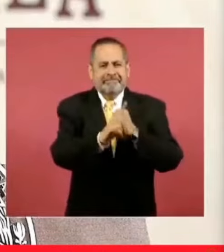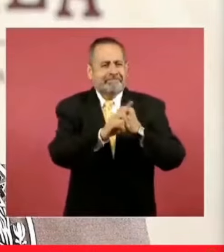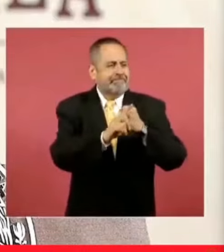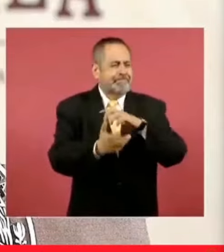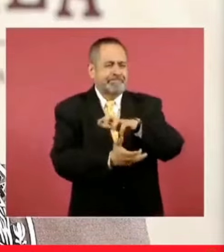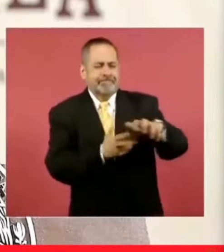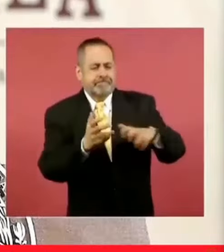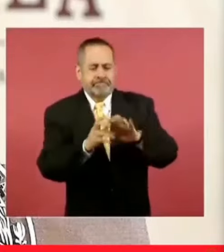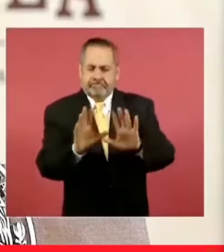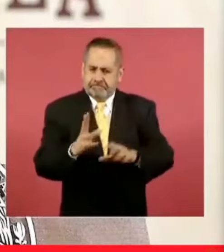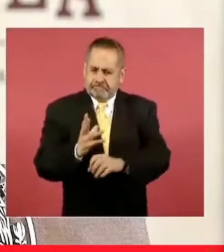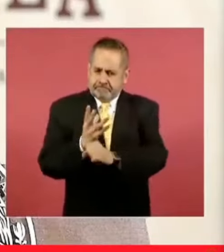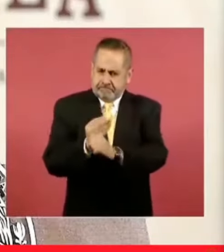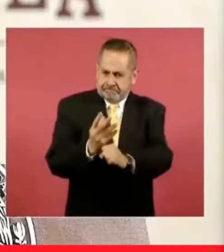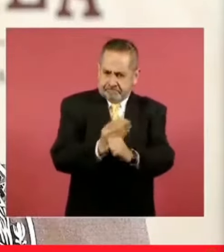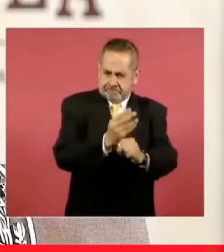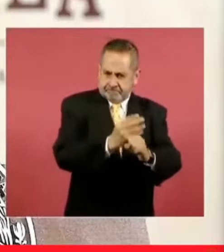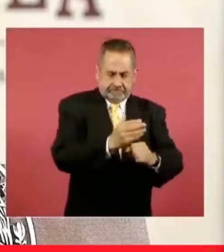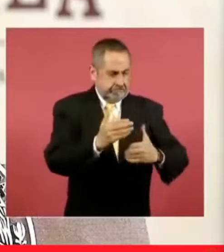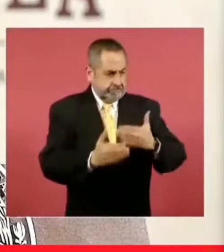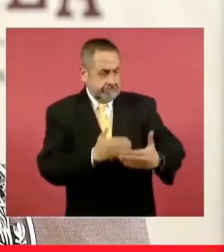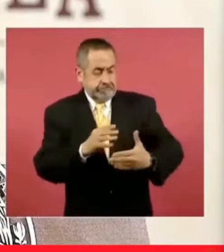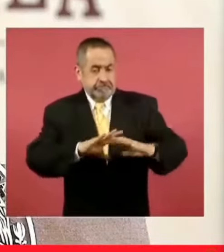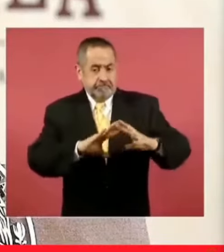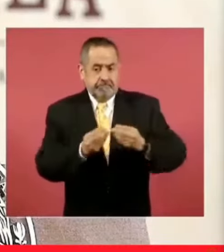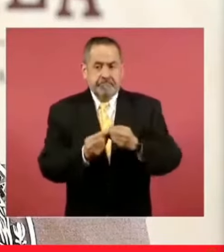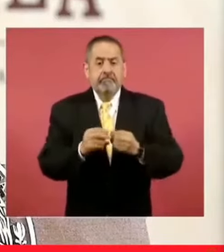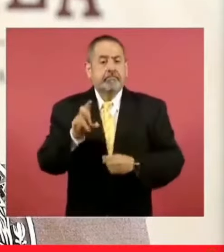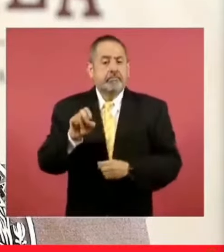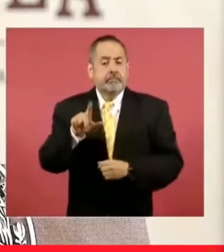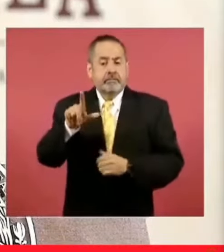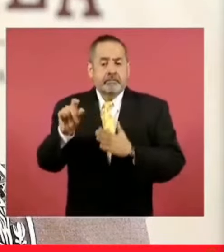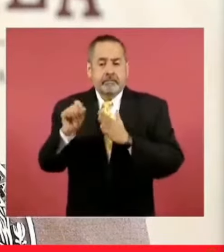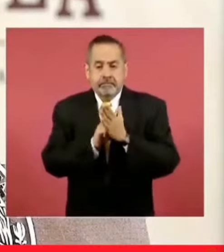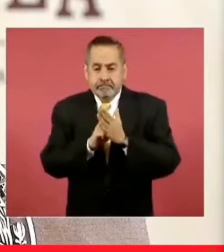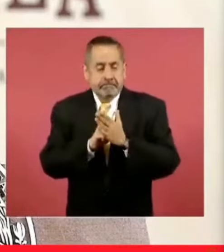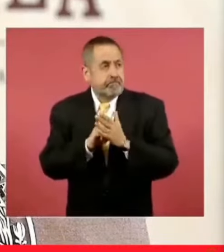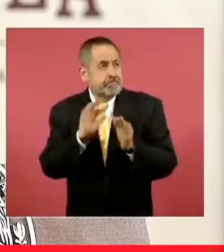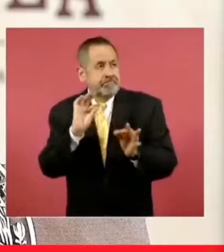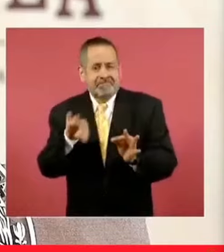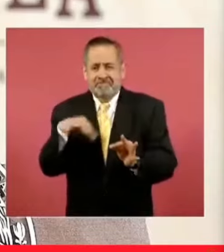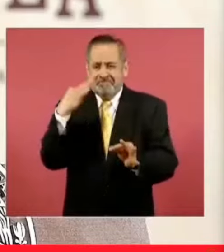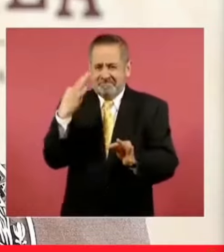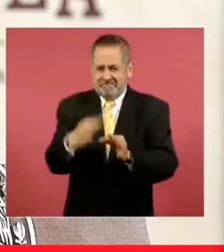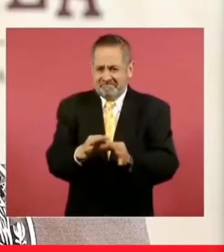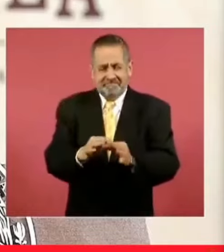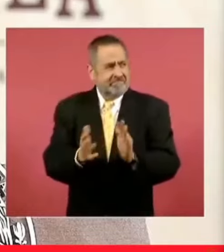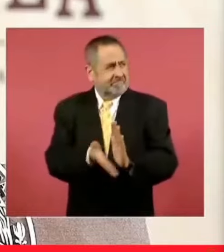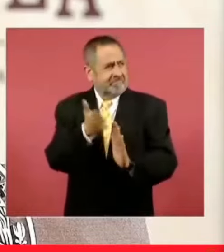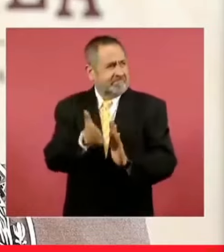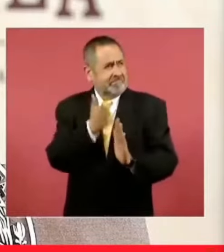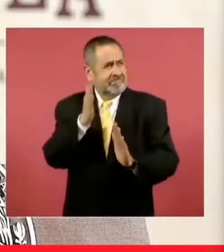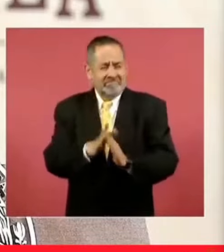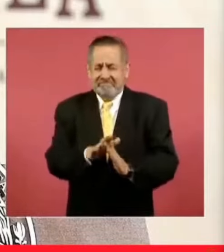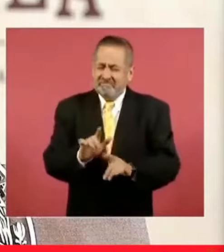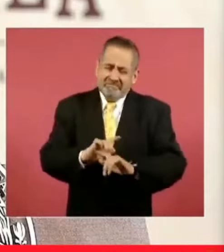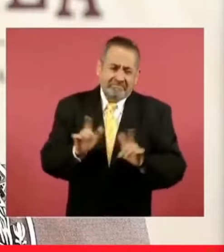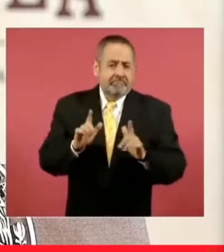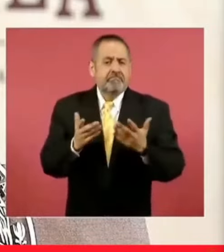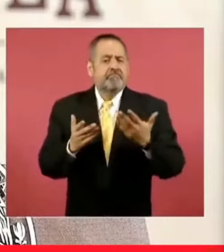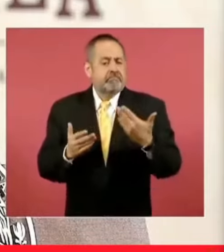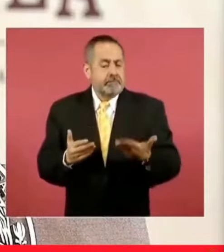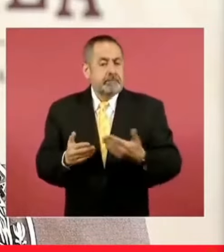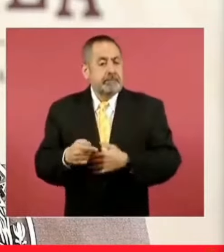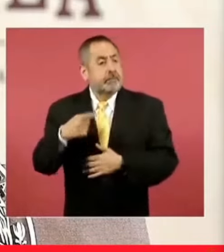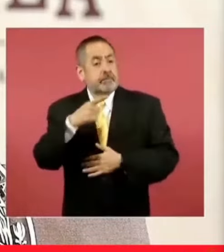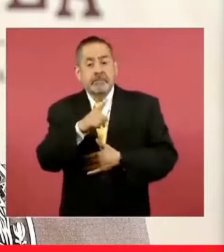En 37 meses, se concluyó la construcción del 100 por ciento de la presa. Las características de esta